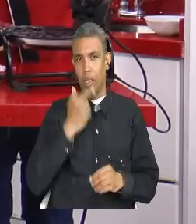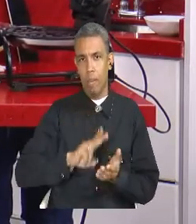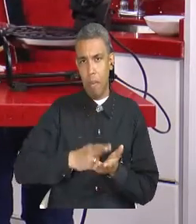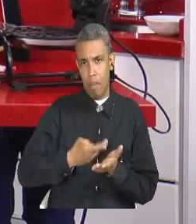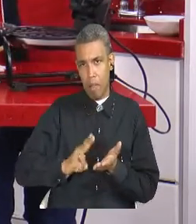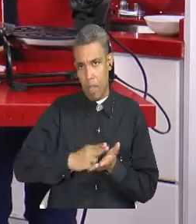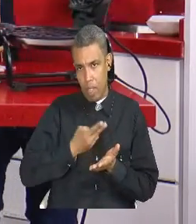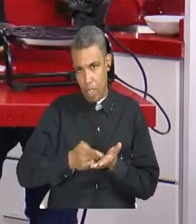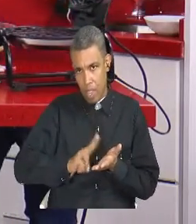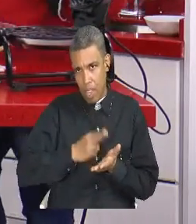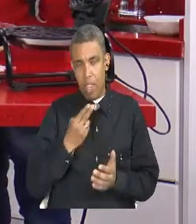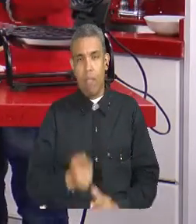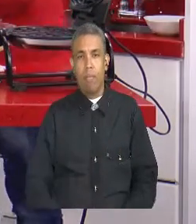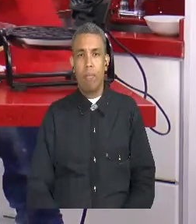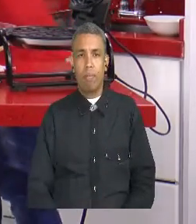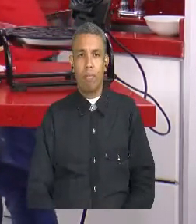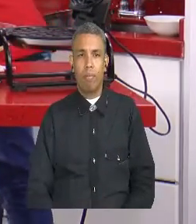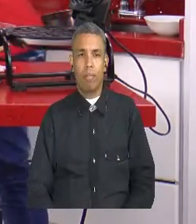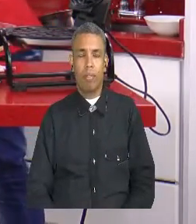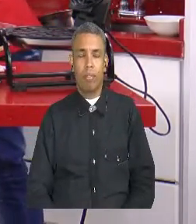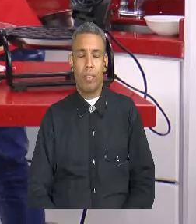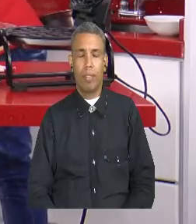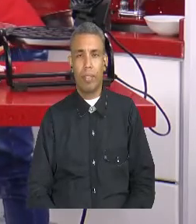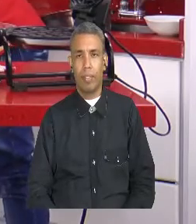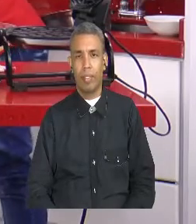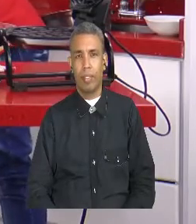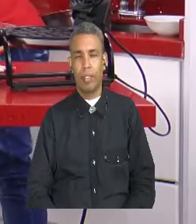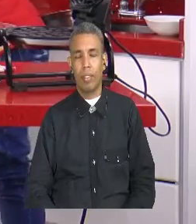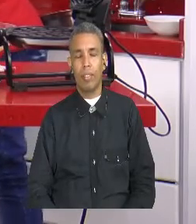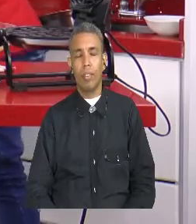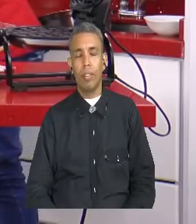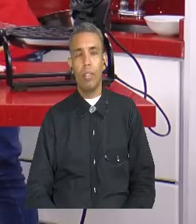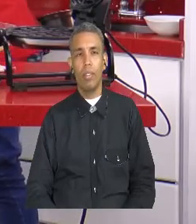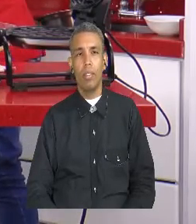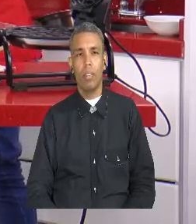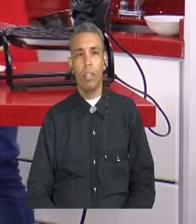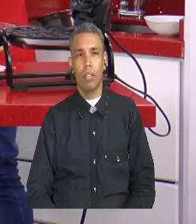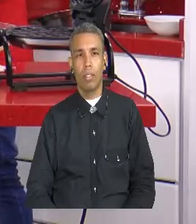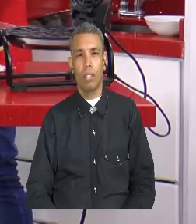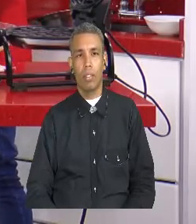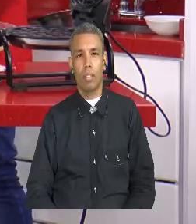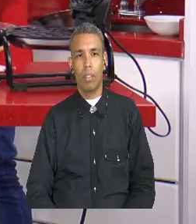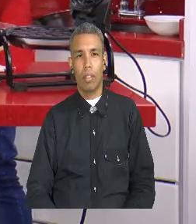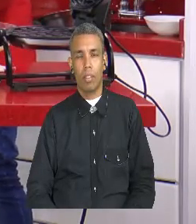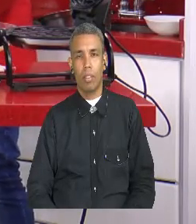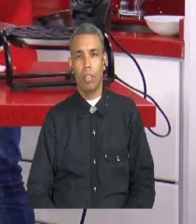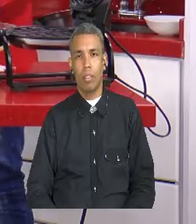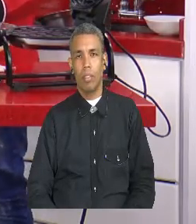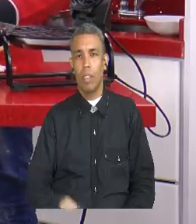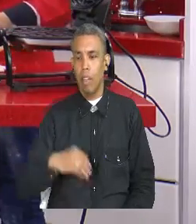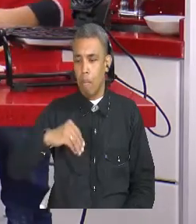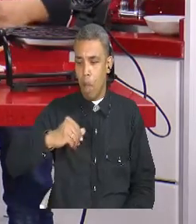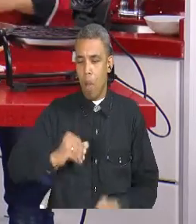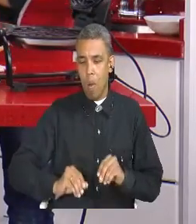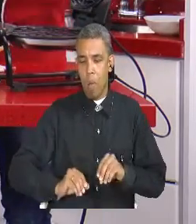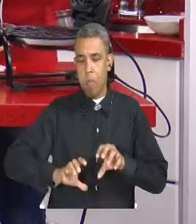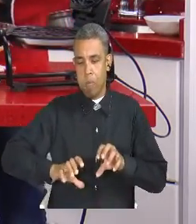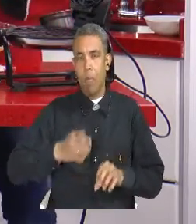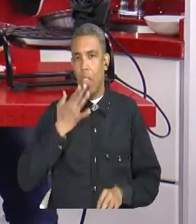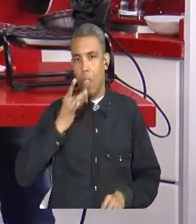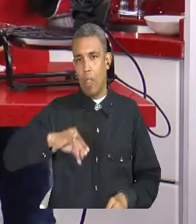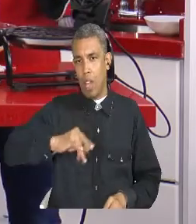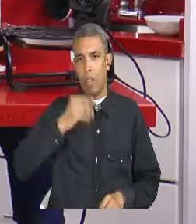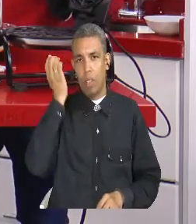ok, aquí vamos a utilizar. Aguántate un momentico, dime nada más qué fue lo que ingresamos. Polvorear, sal, azúcar y huevos, listo.